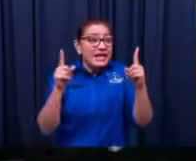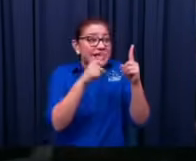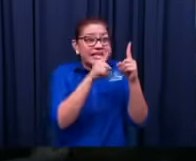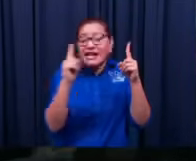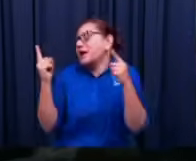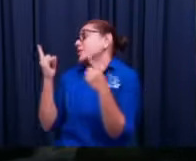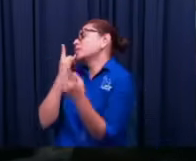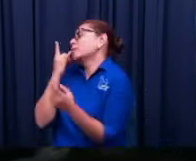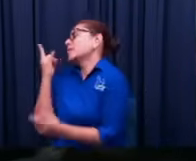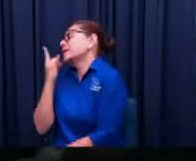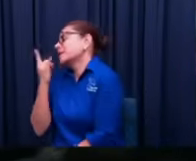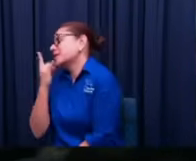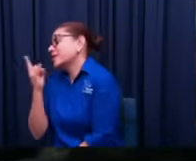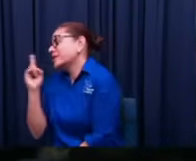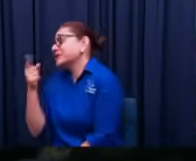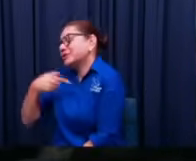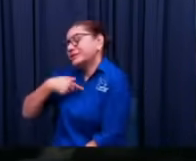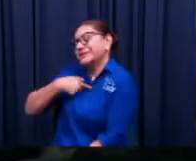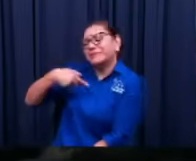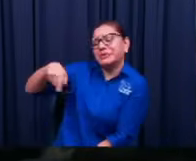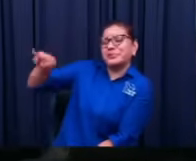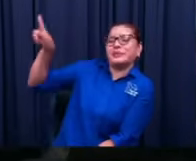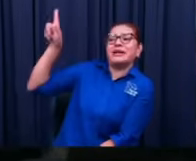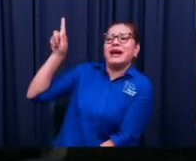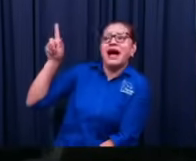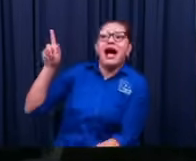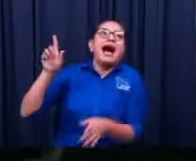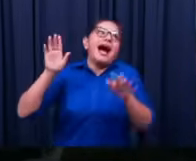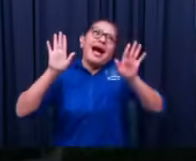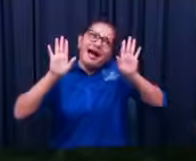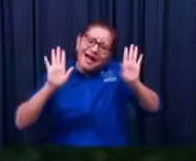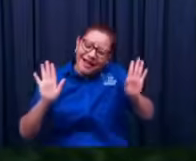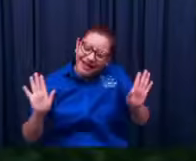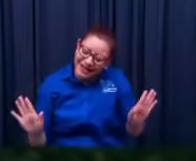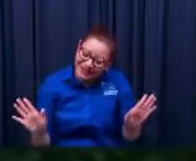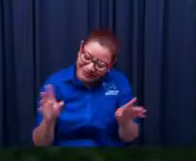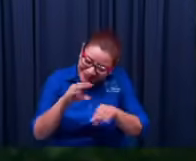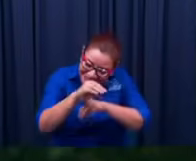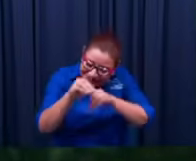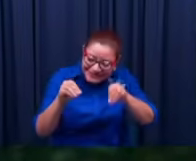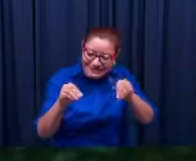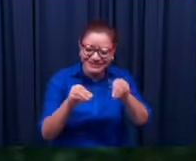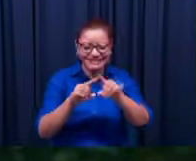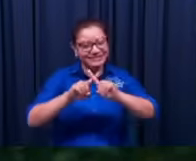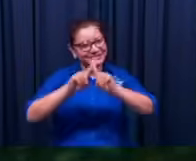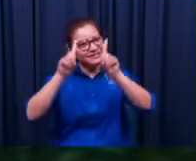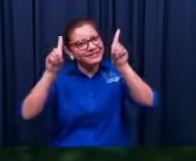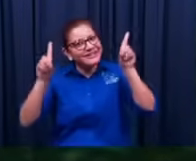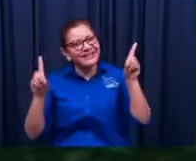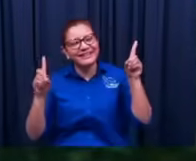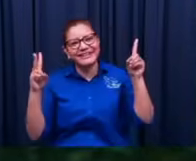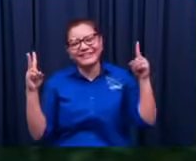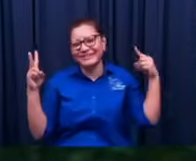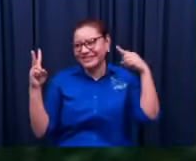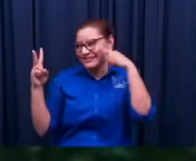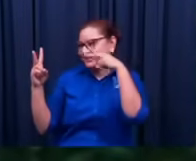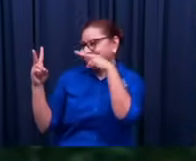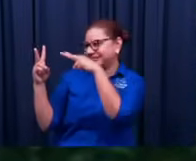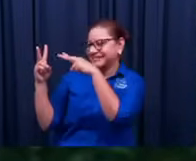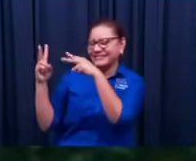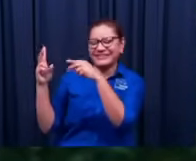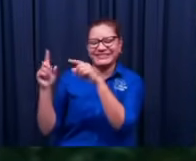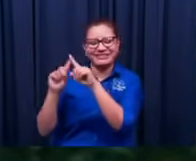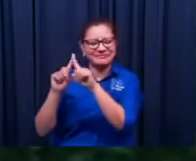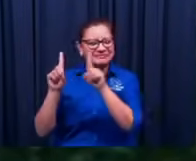Perdón, quiero decir, ya me voy. Ah, pues otros 20 pesos, pero me das ganas, no me vas a ver.